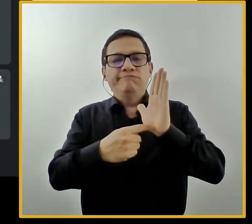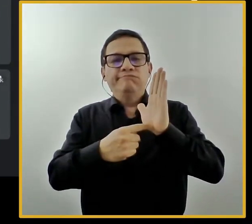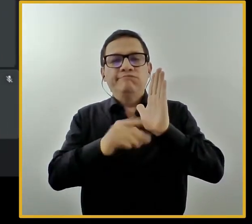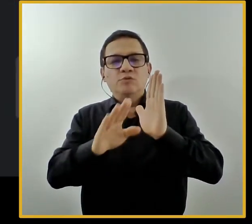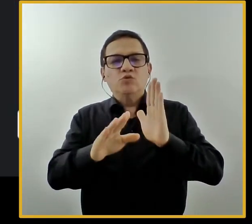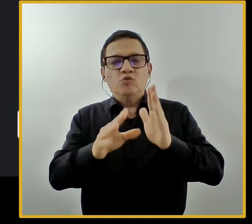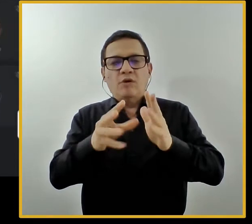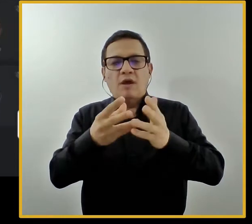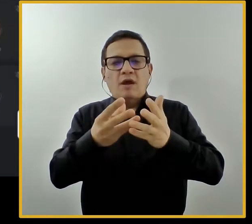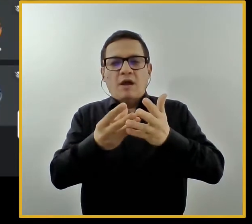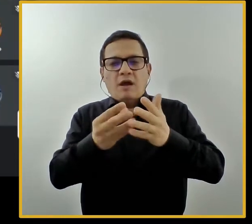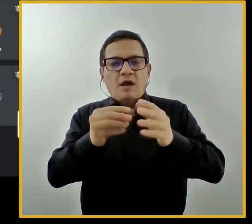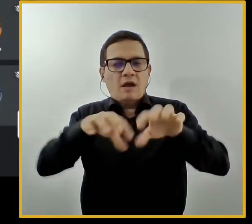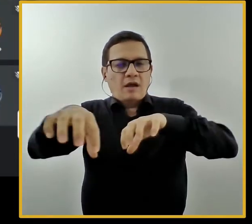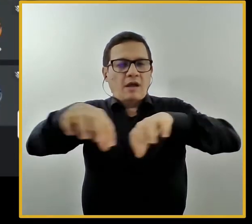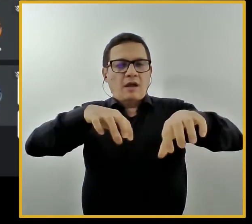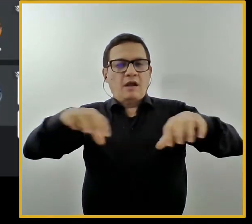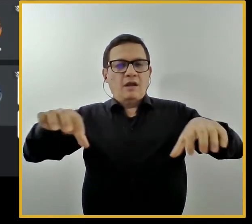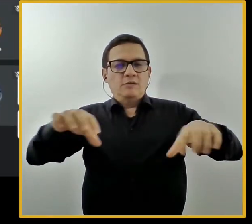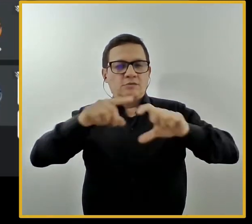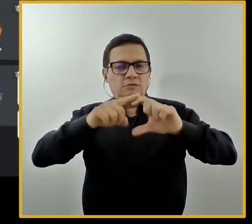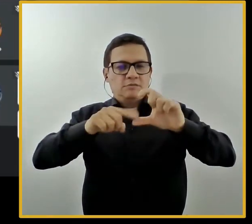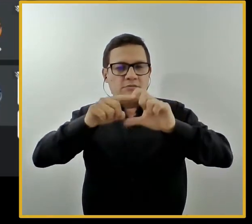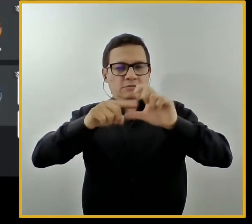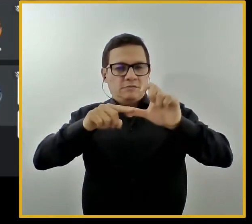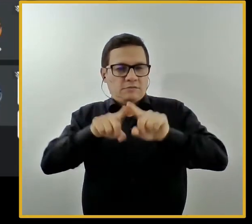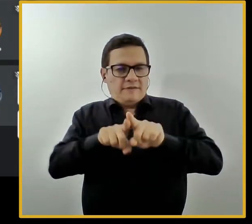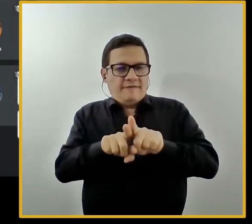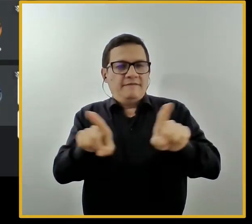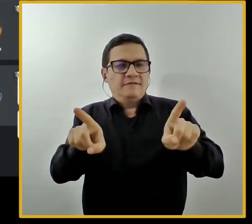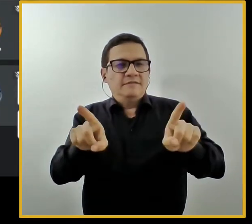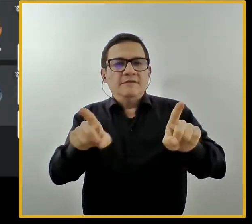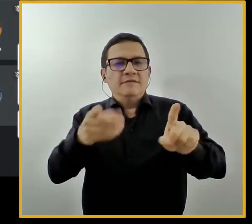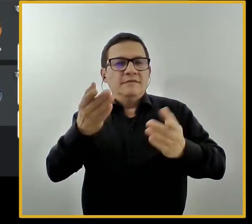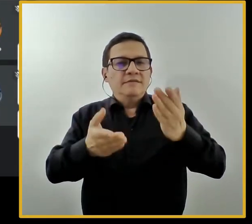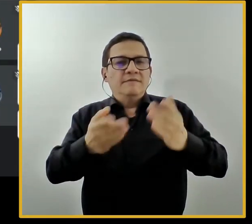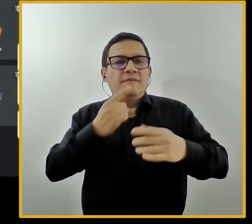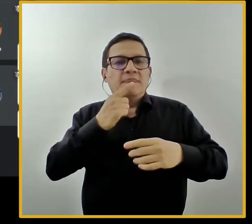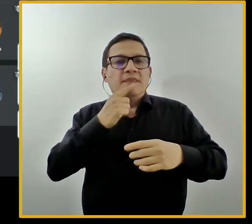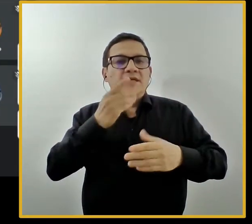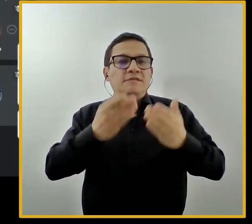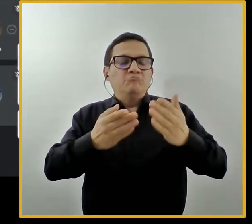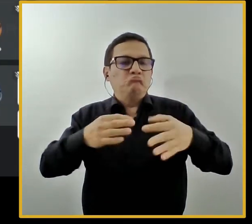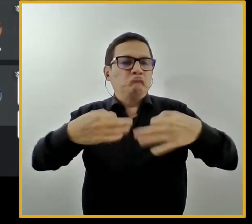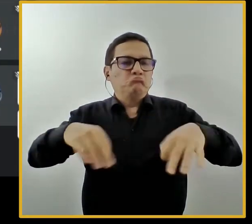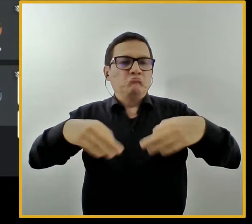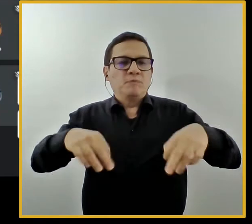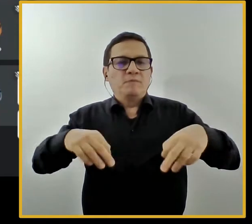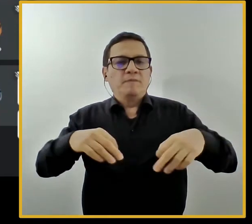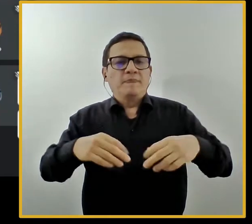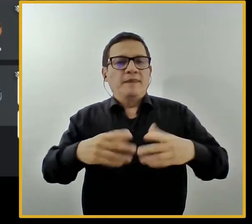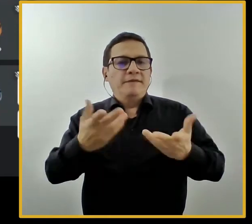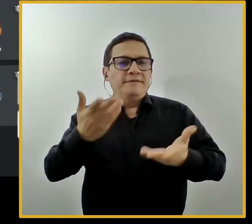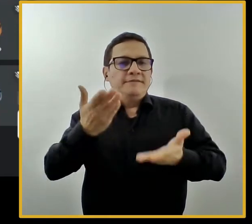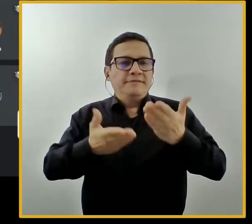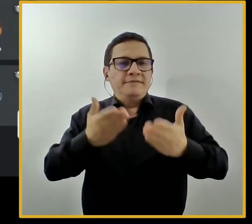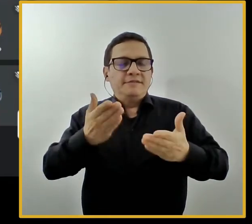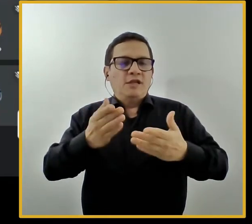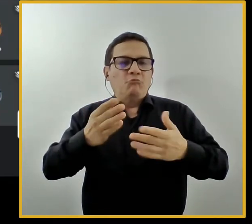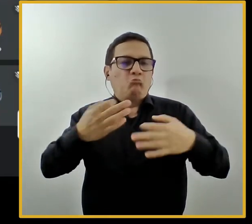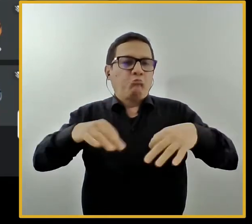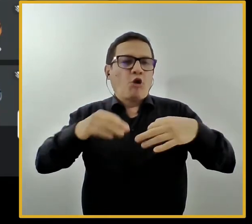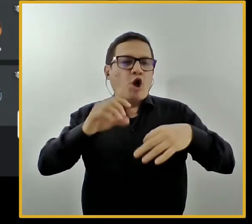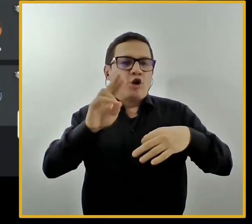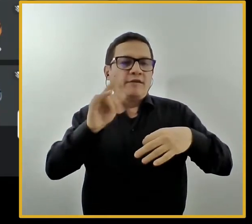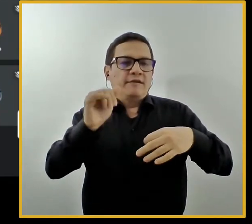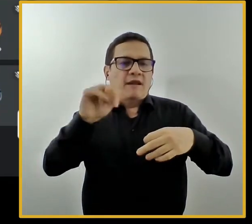esa clasificación, de esas ecuaciones diferenciales, pues estamos diciendo que se encuentran ecuaciones diferenciales